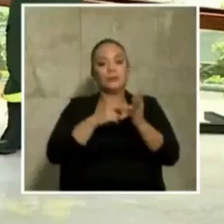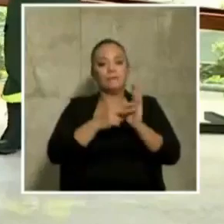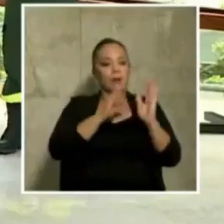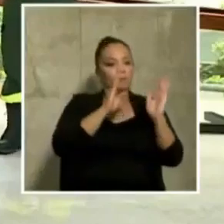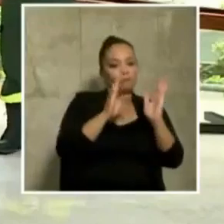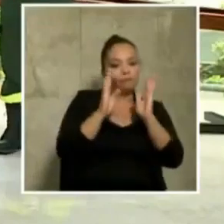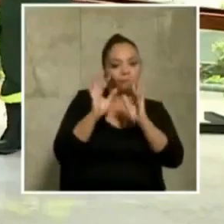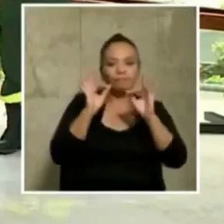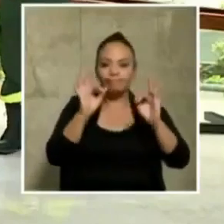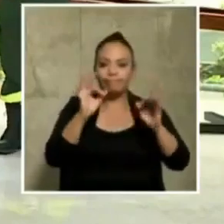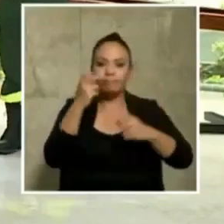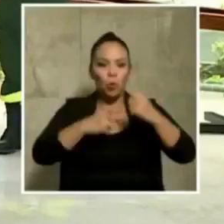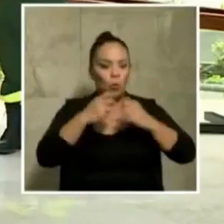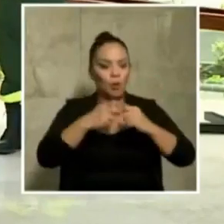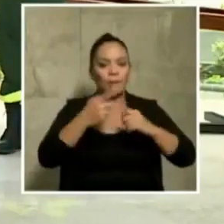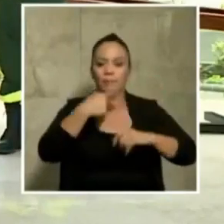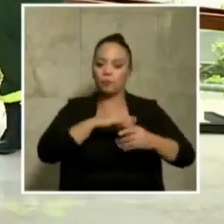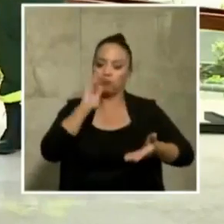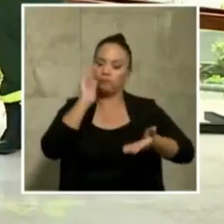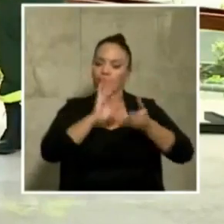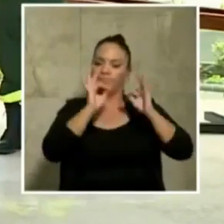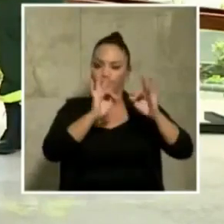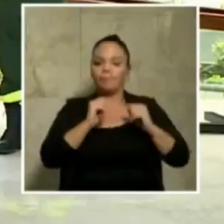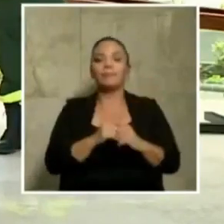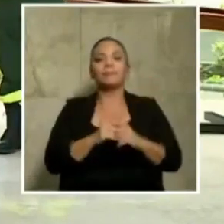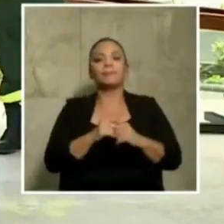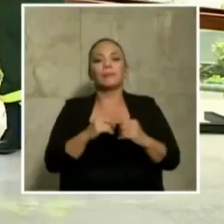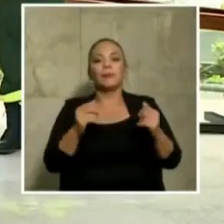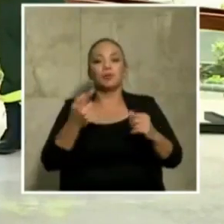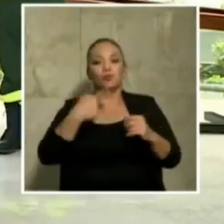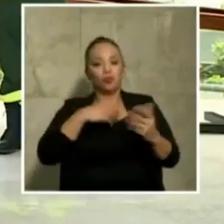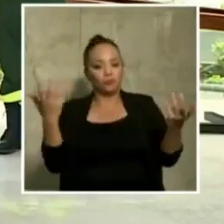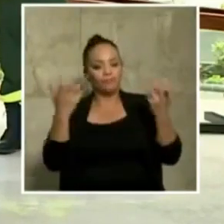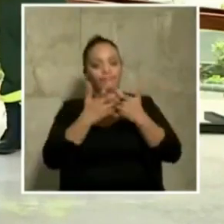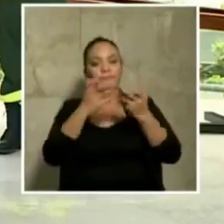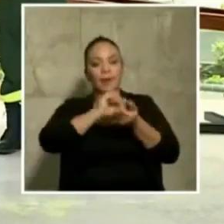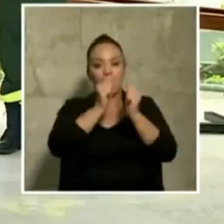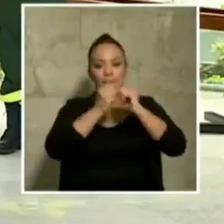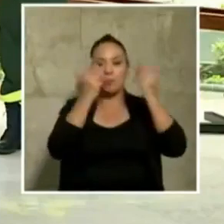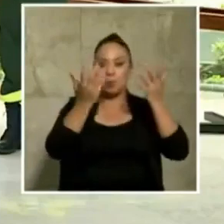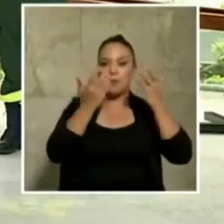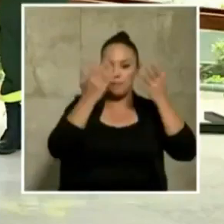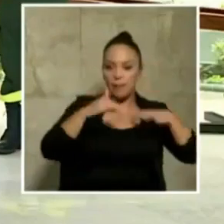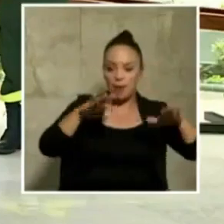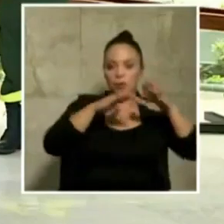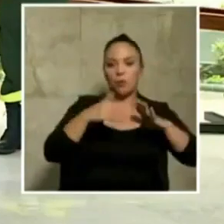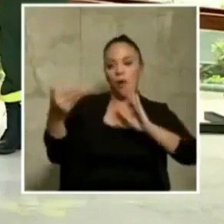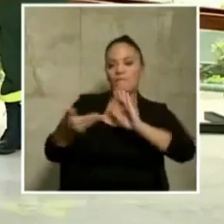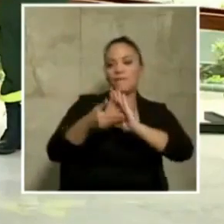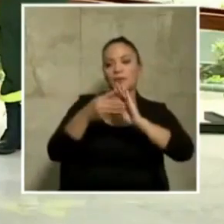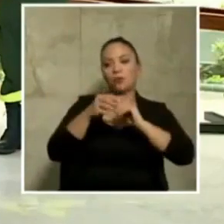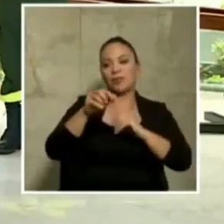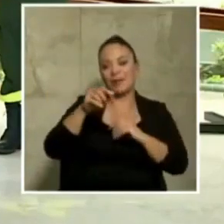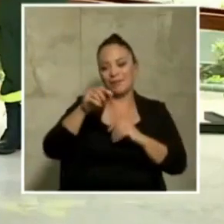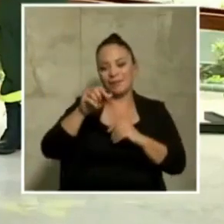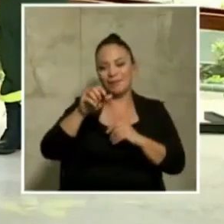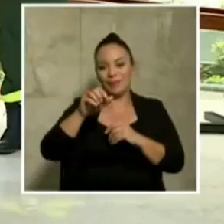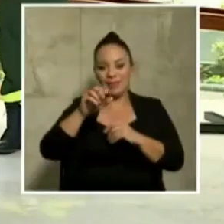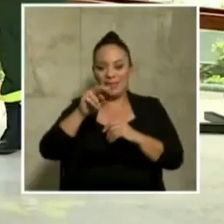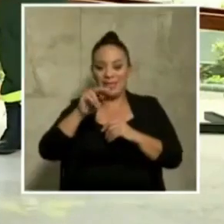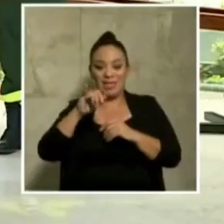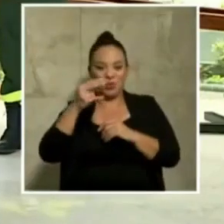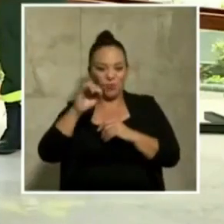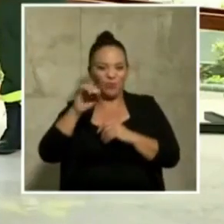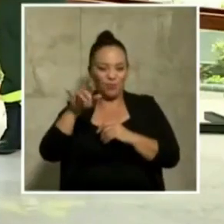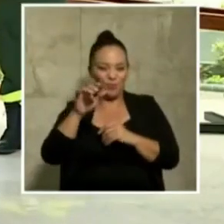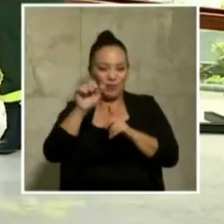problema. Nos estamos adaptando al cambio climático, estamos previniendo los efectos del Niño y estamos reduciendo emisiones, que es lo que